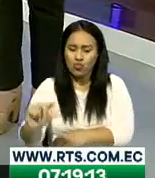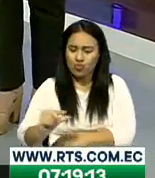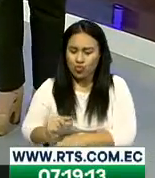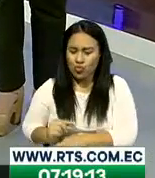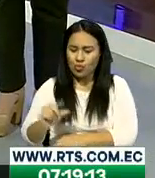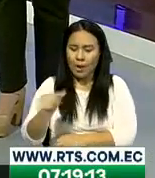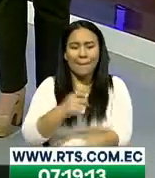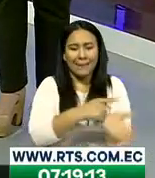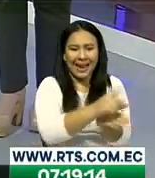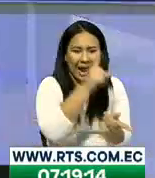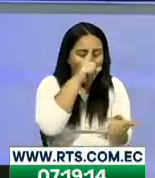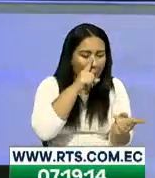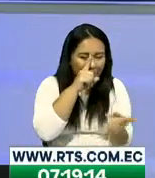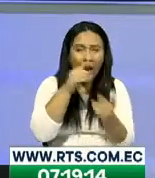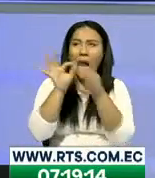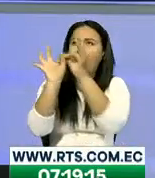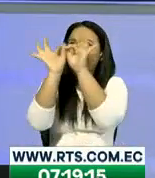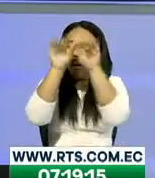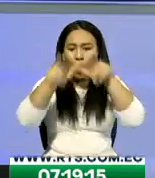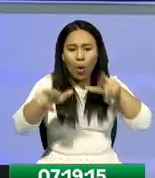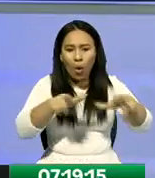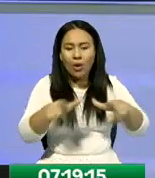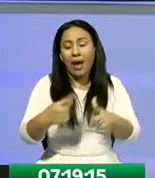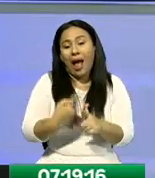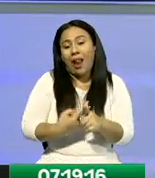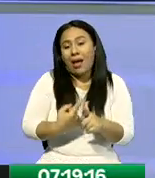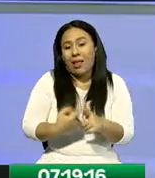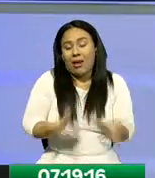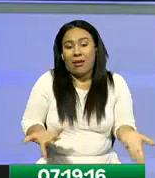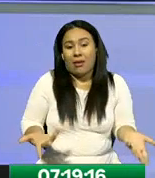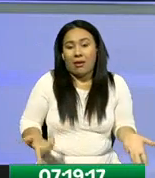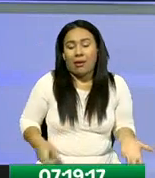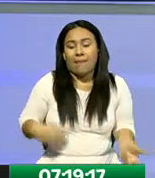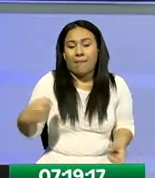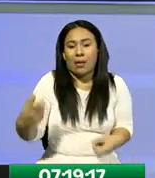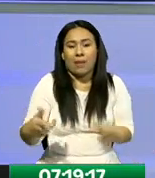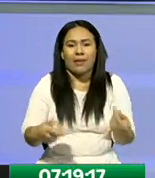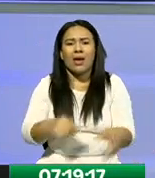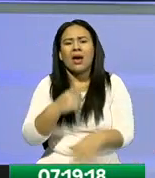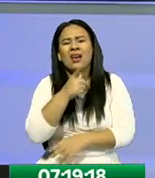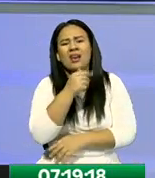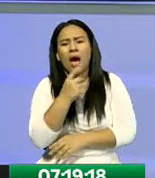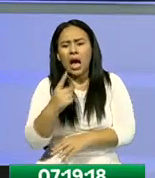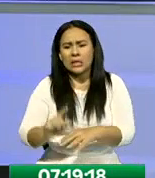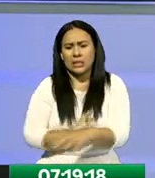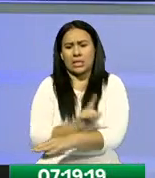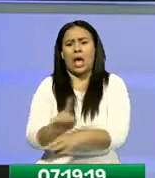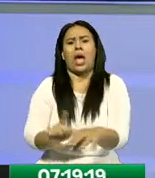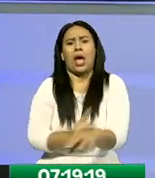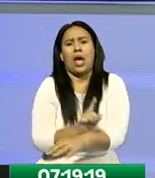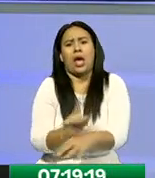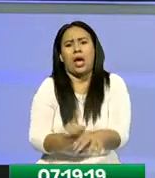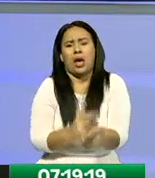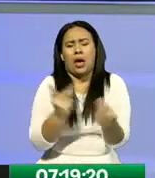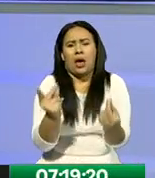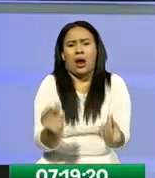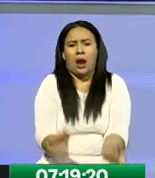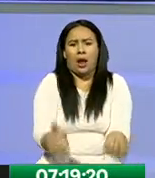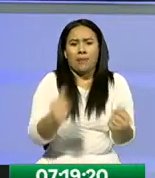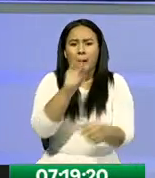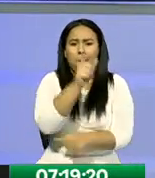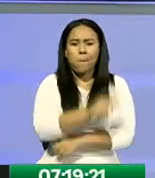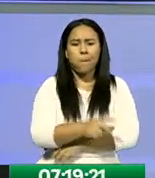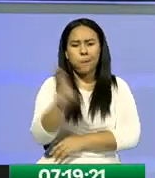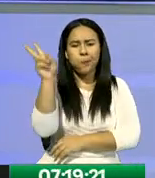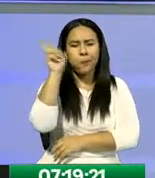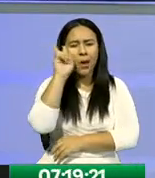a empleados, el mantenimiento, el local que muchas veces es alquilado? Pero en cambio, ¿cuántos segundos? Porque solamente en cuestión de segundos,